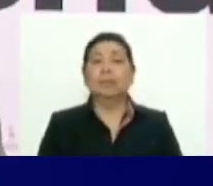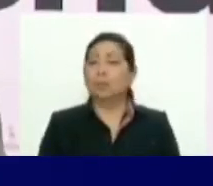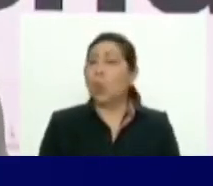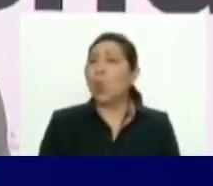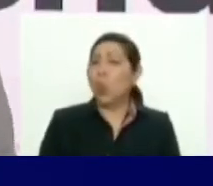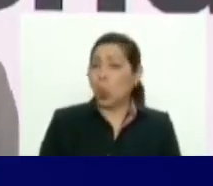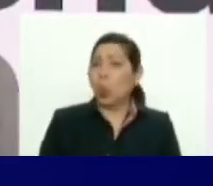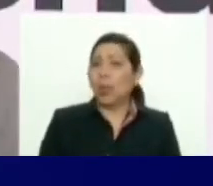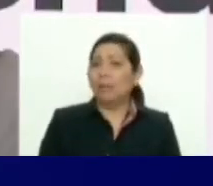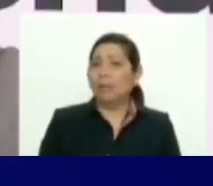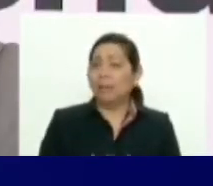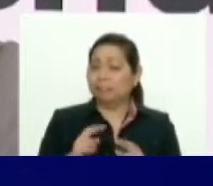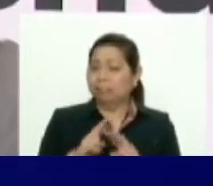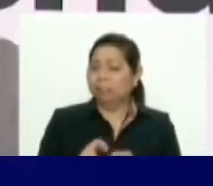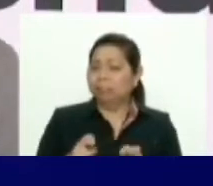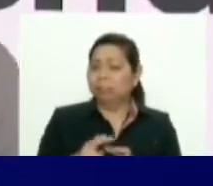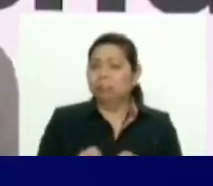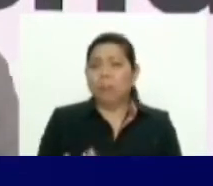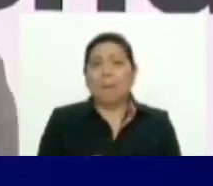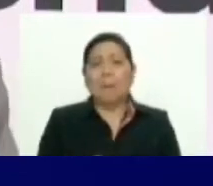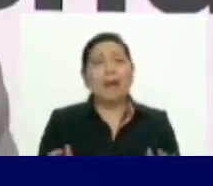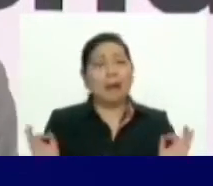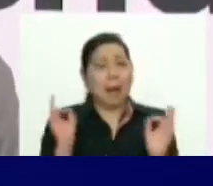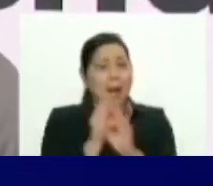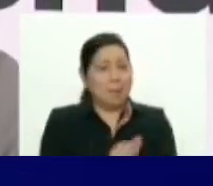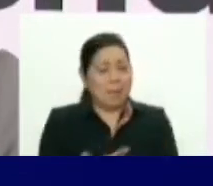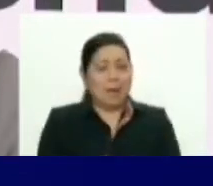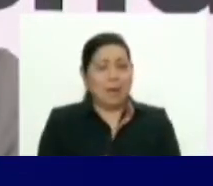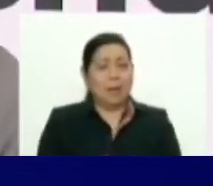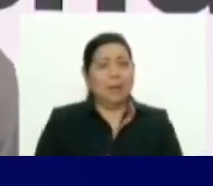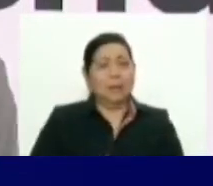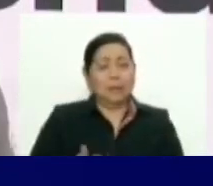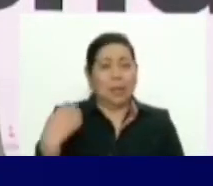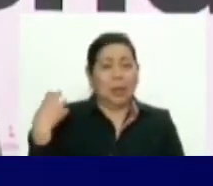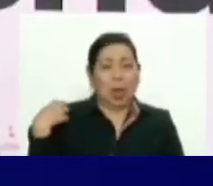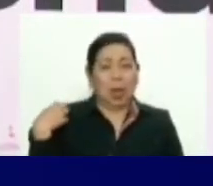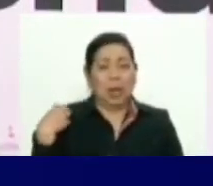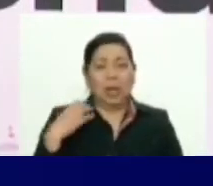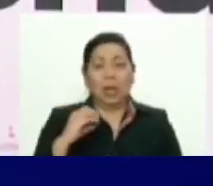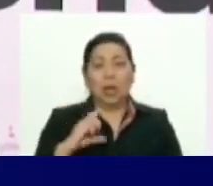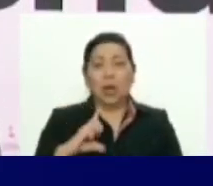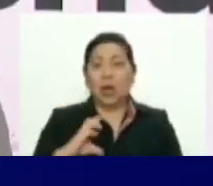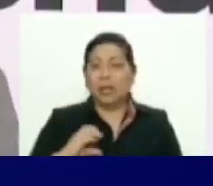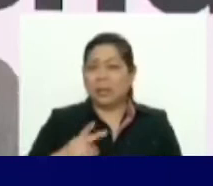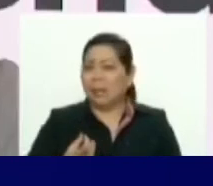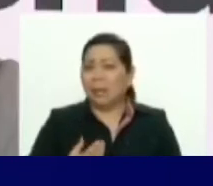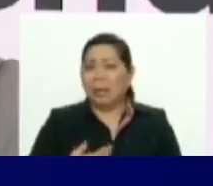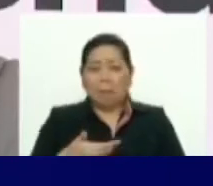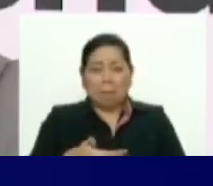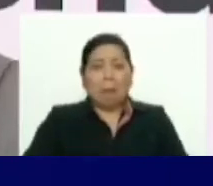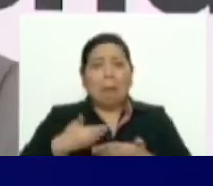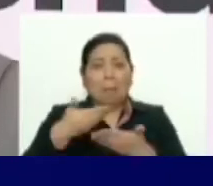obstruir nuevamente las investigaciones para cambiar al coronel Colchado con un error, con un